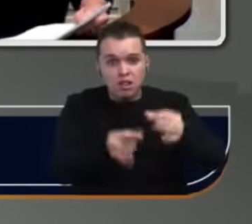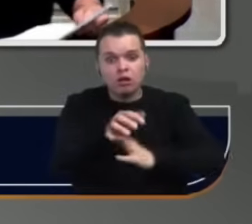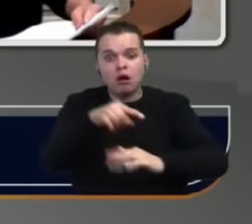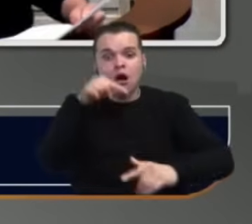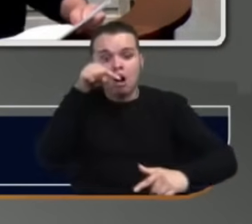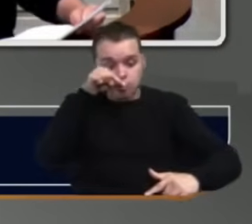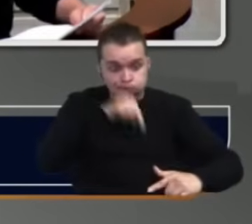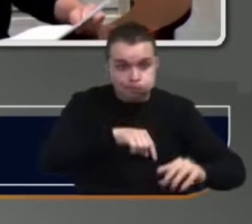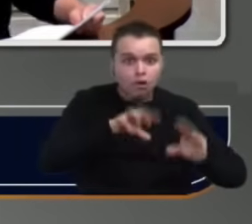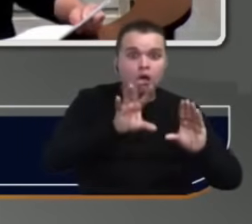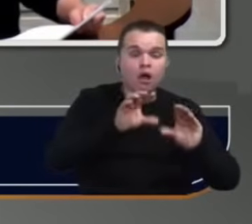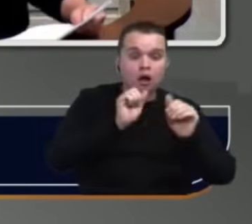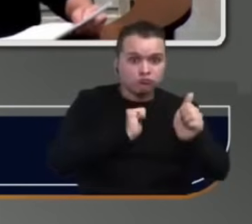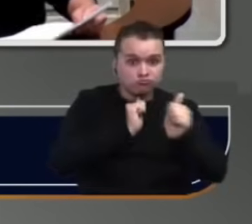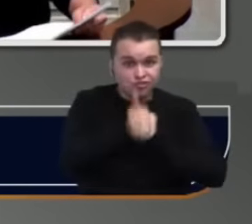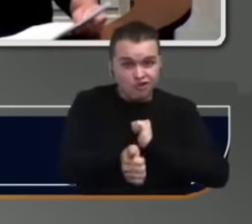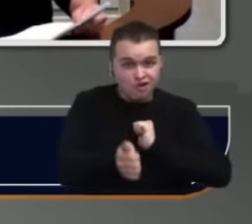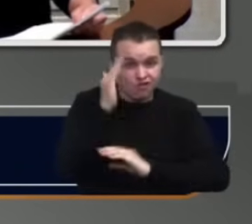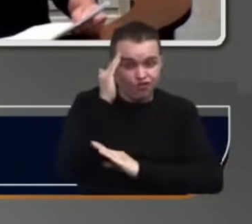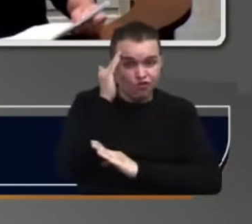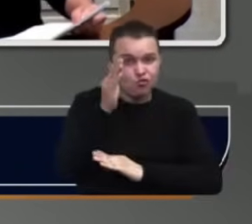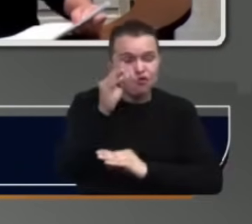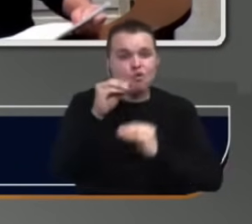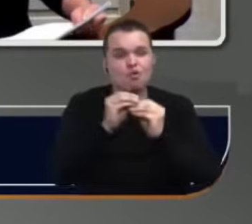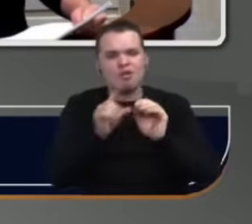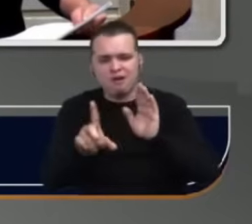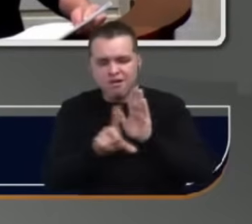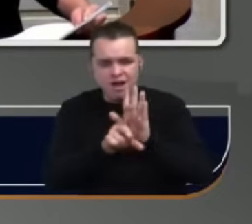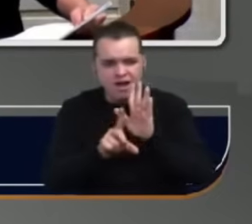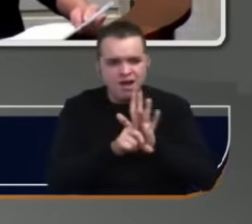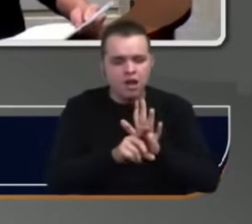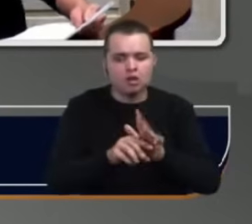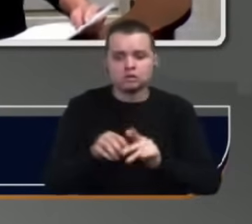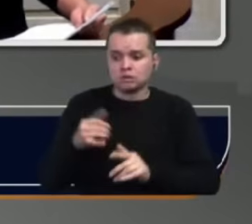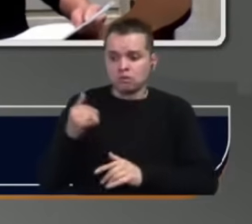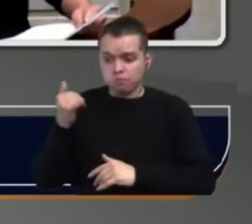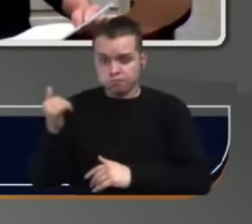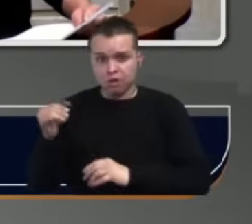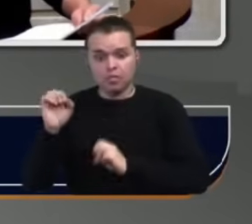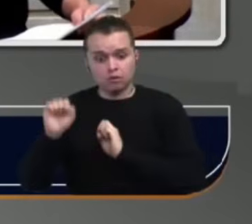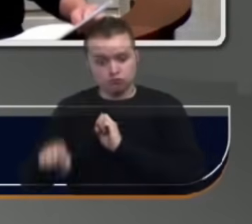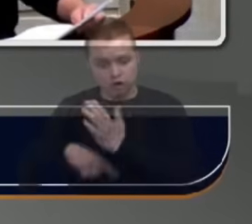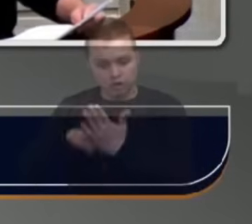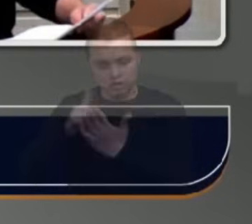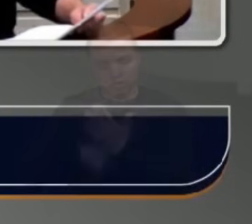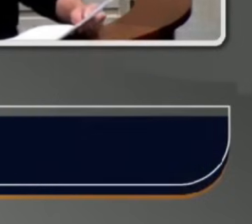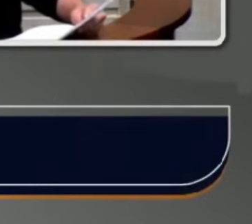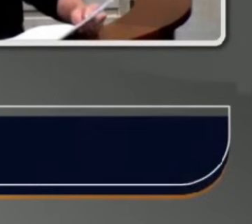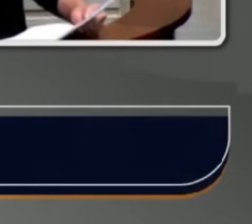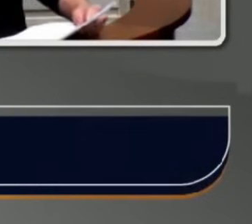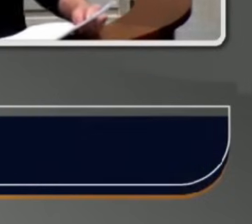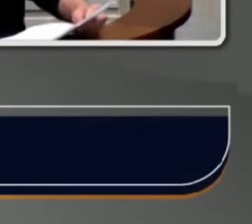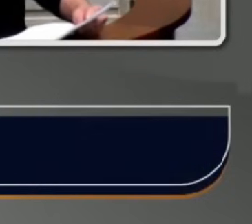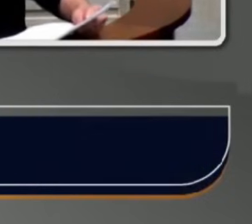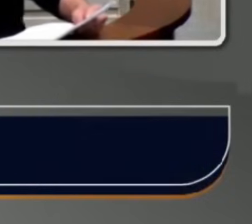si aquí llegamos a aprobar en el futuro alguna reforma tributaria, ellos, mientras tengan ese contrato en vigencias,